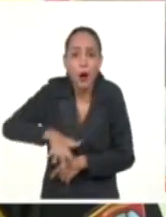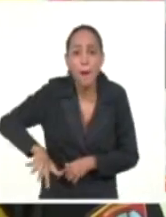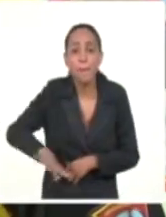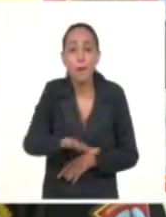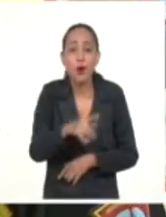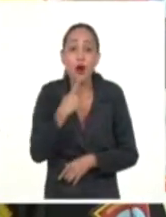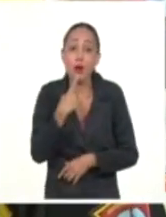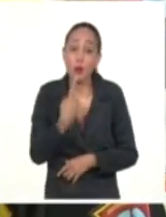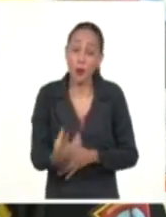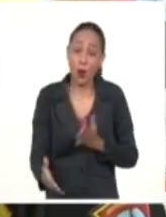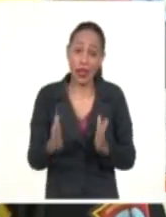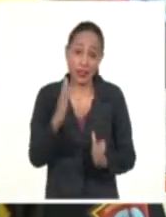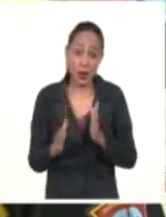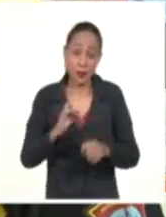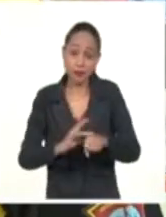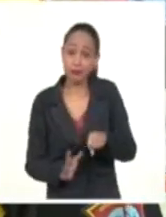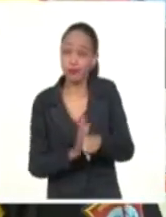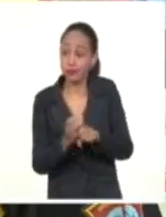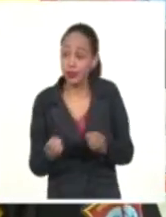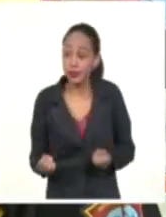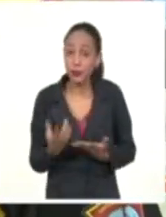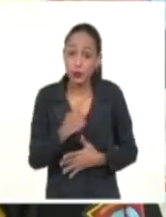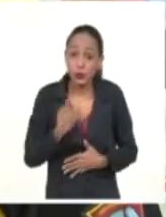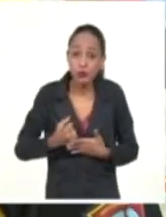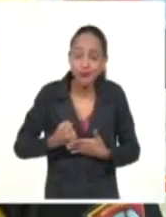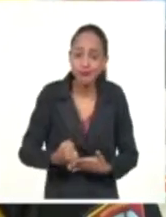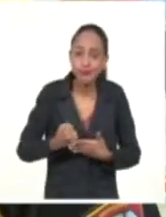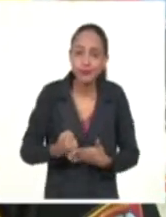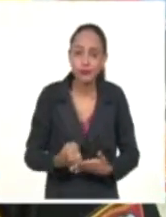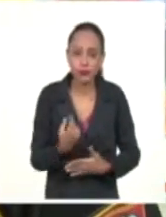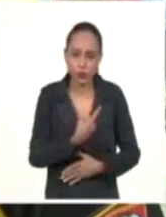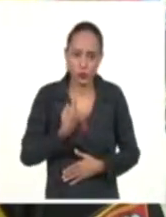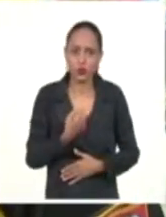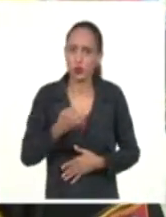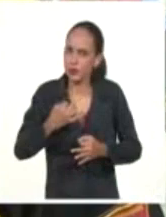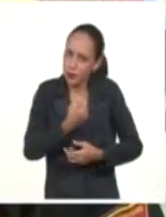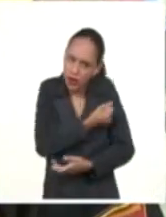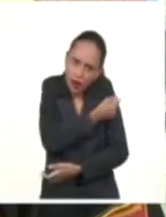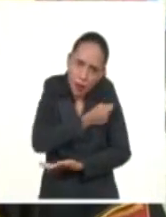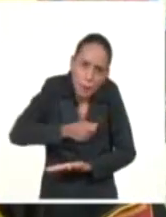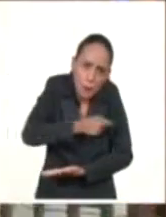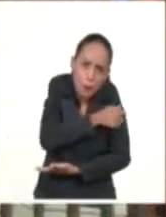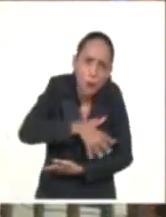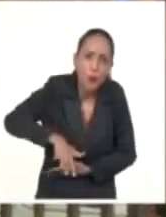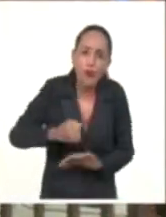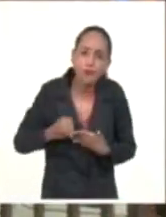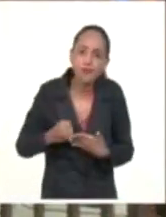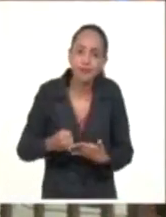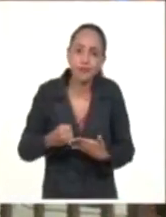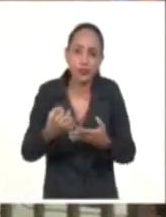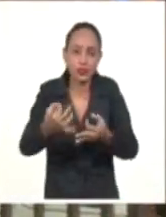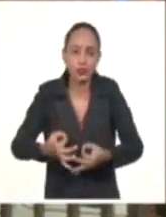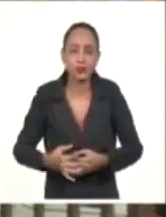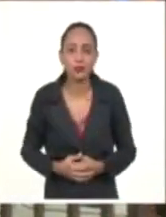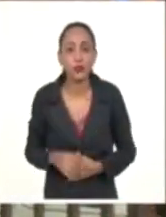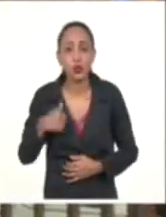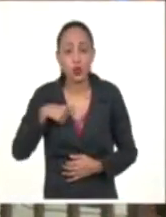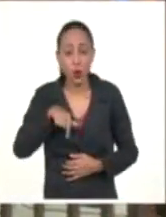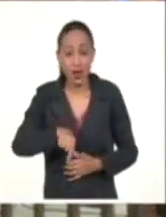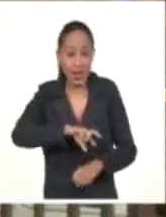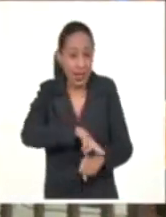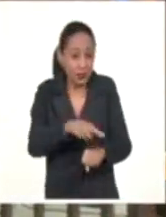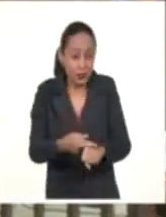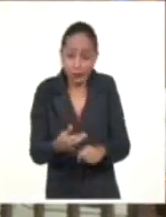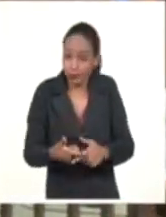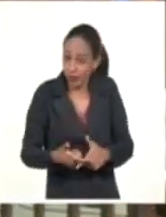esta etapa de COVID, y no hemos abandonado ese pueblo y no lo haremos nunca, porque a ese pueblo nos debemos. Yo estoy aquí en representación de una